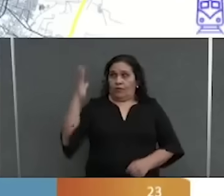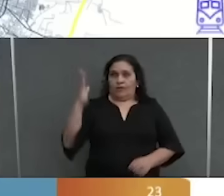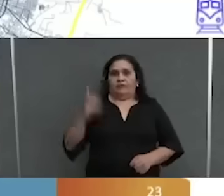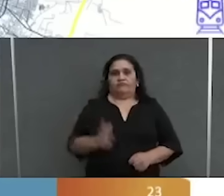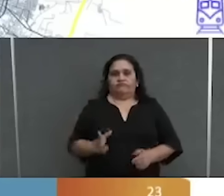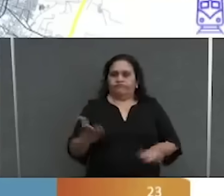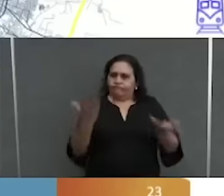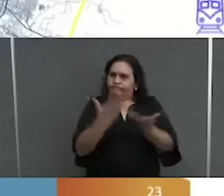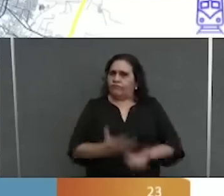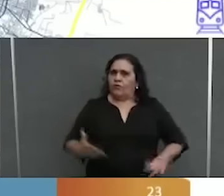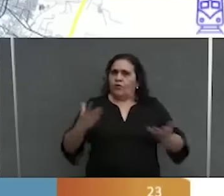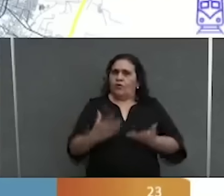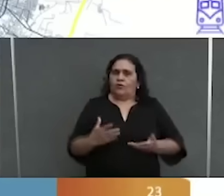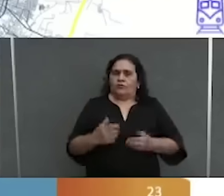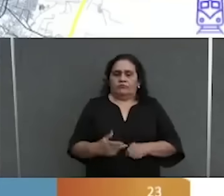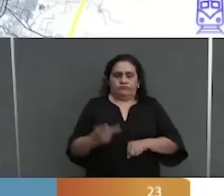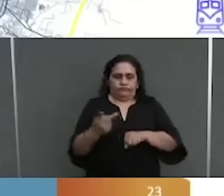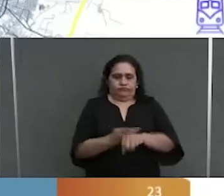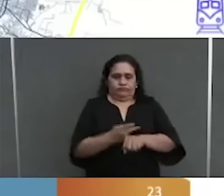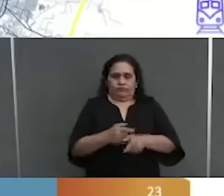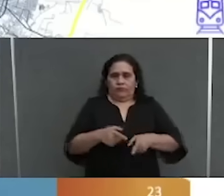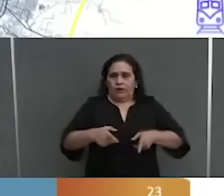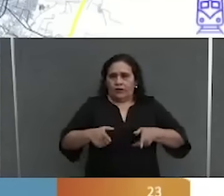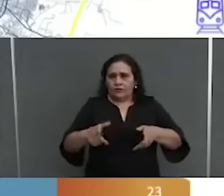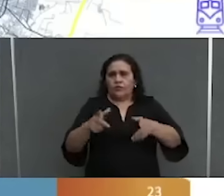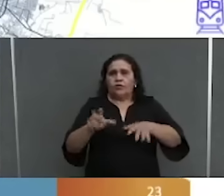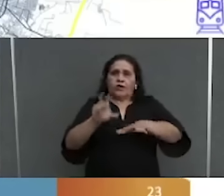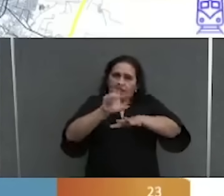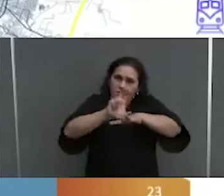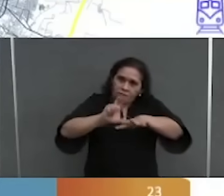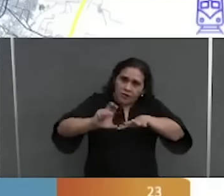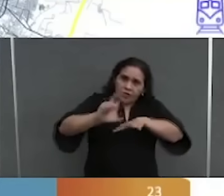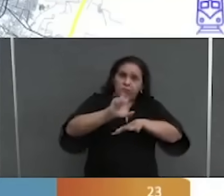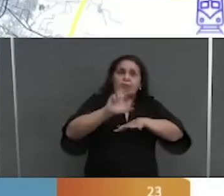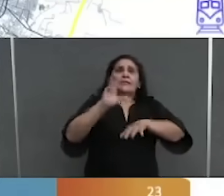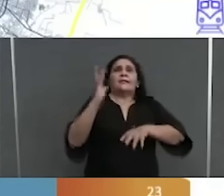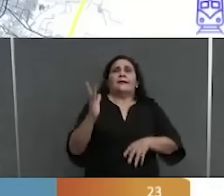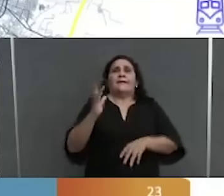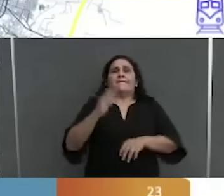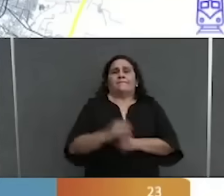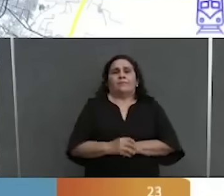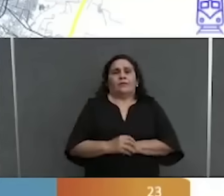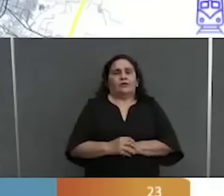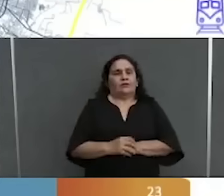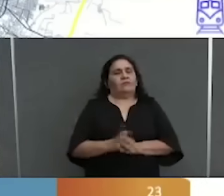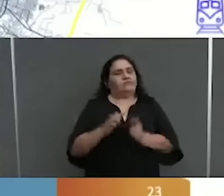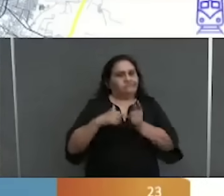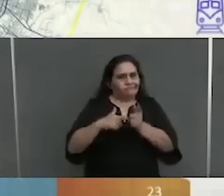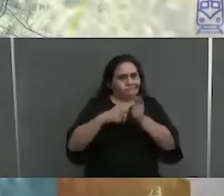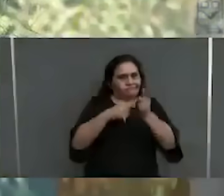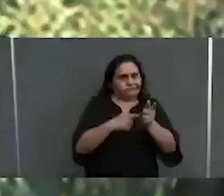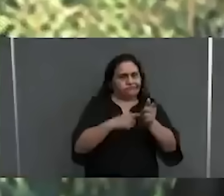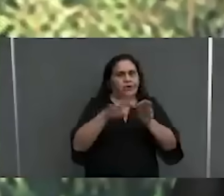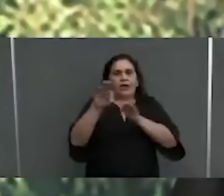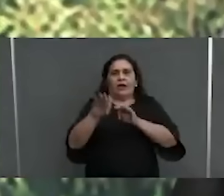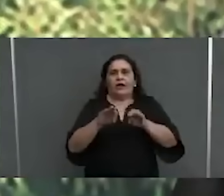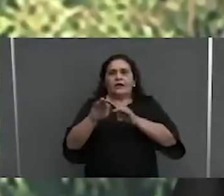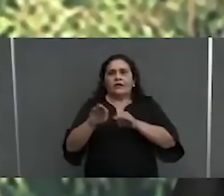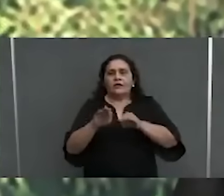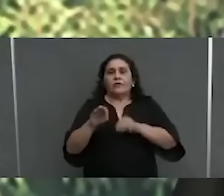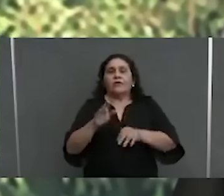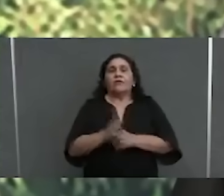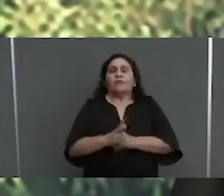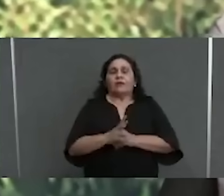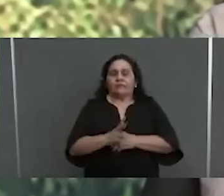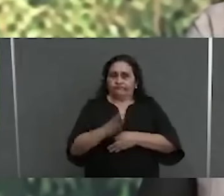ya tenemos un 48% de avance en los derechos de vía y sobre estos meses vamos a estar terminando para dejar entregado